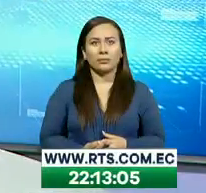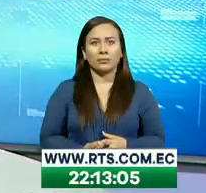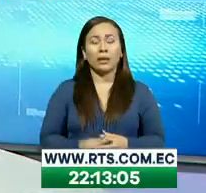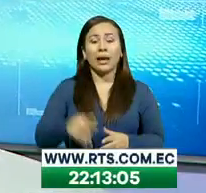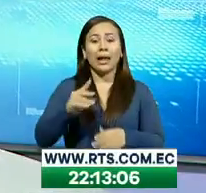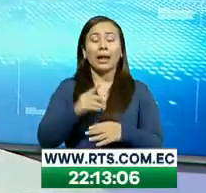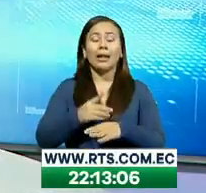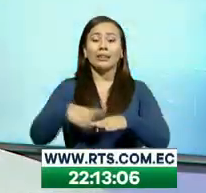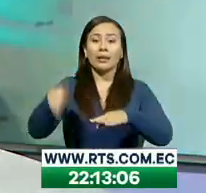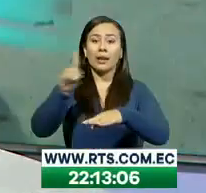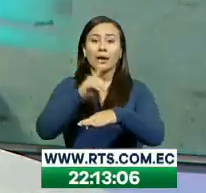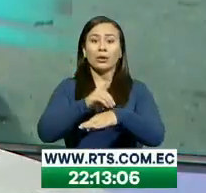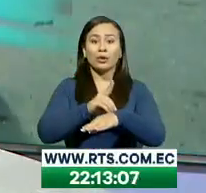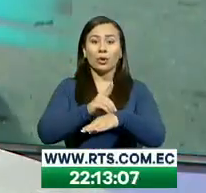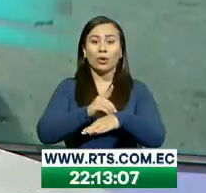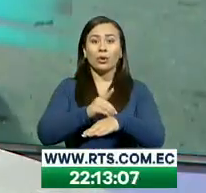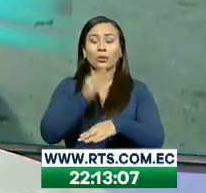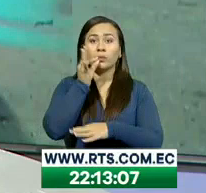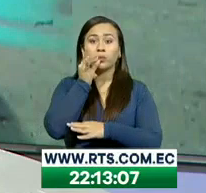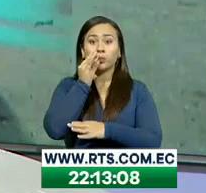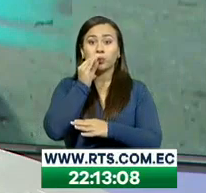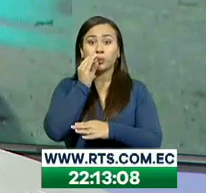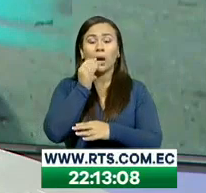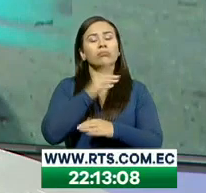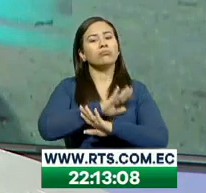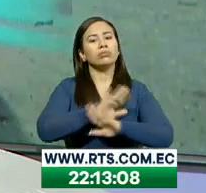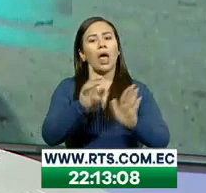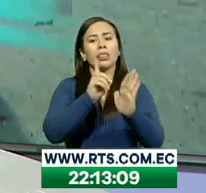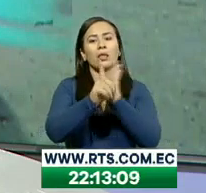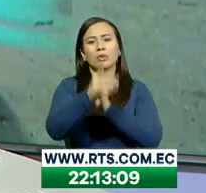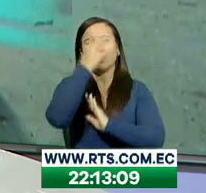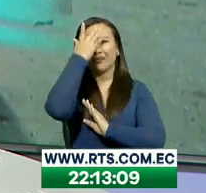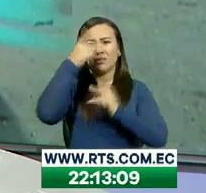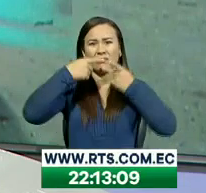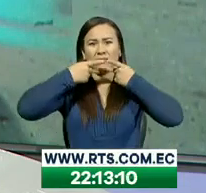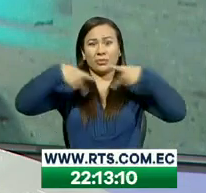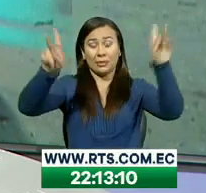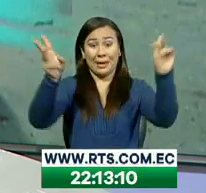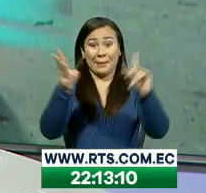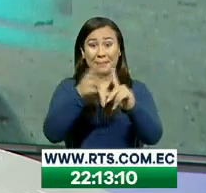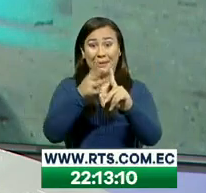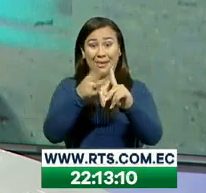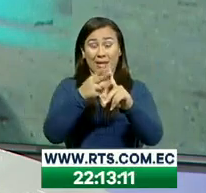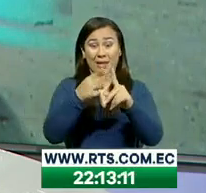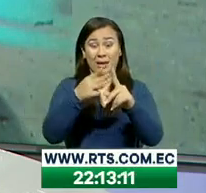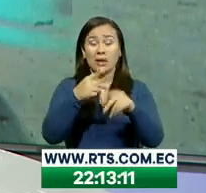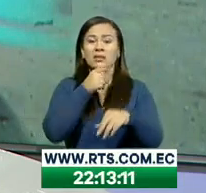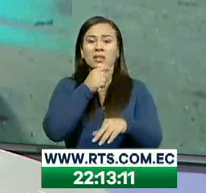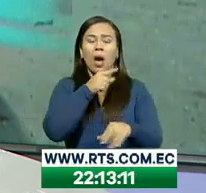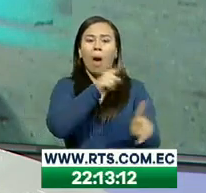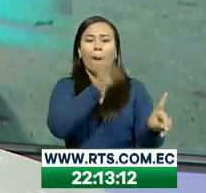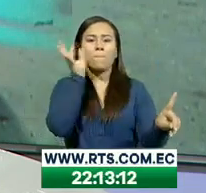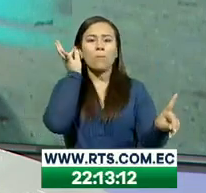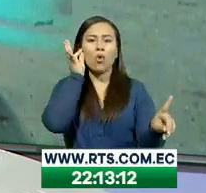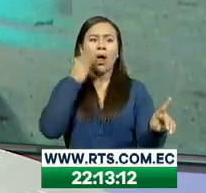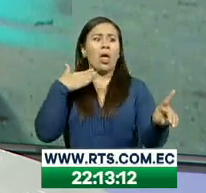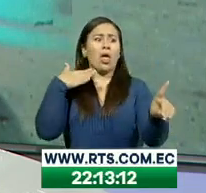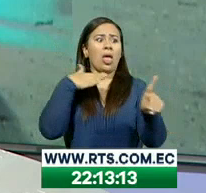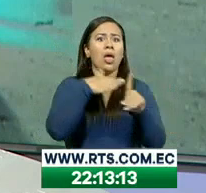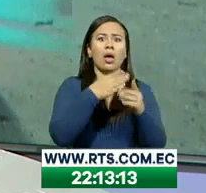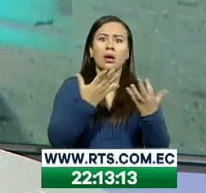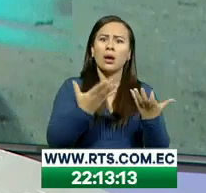El director ejecutivo de la CTE presentó una denuncia en la Fiscalía de Milagro por el delito de ataque y resistencia y tentativa